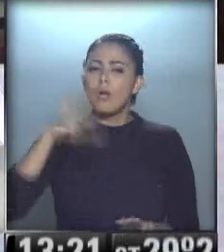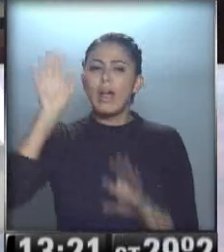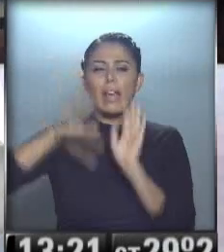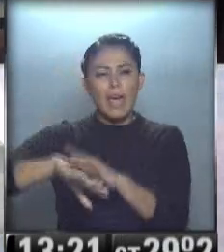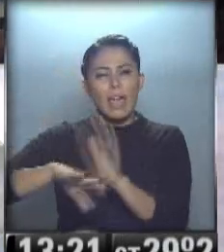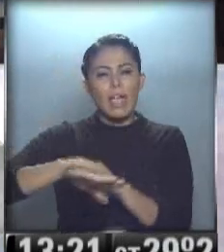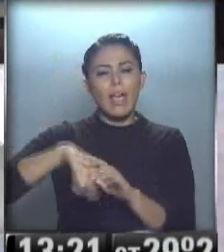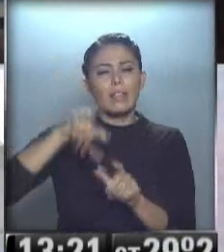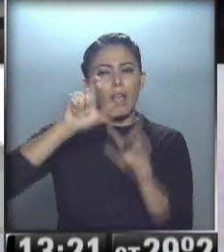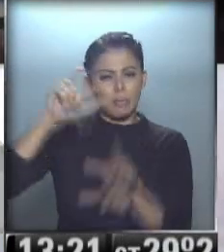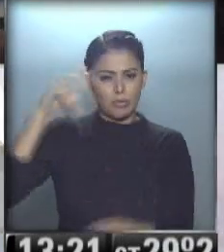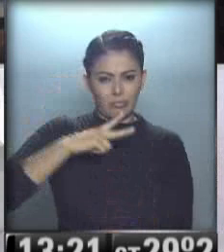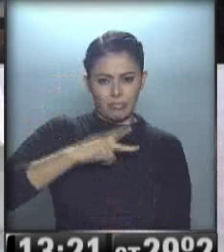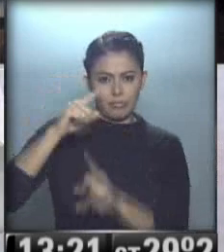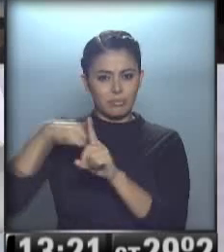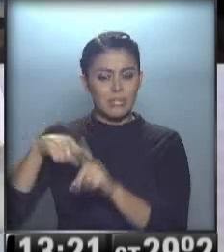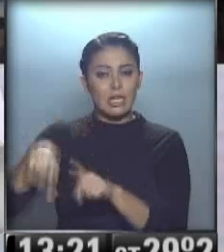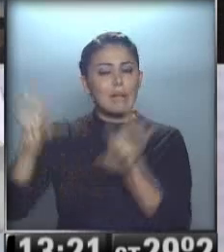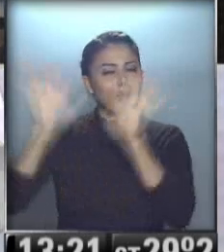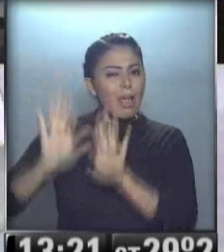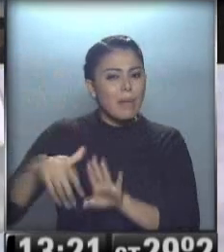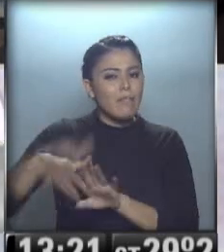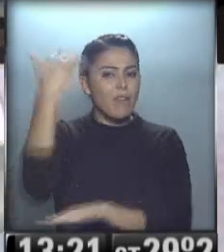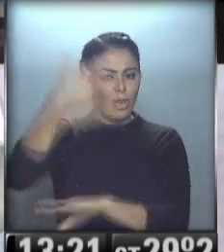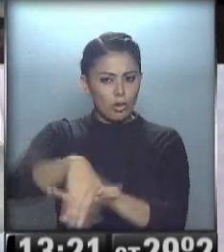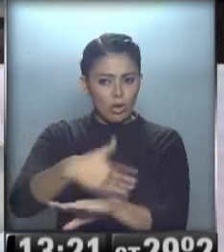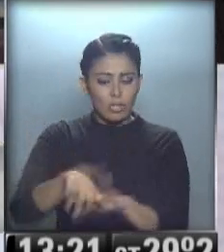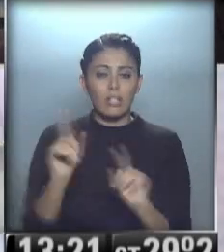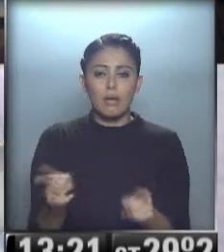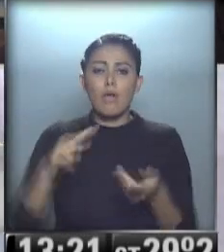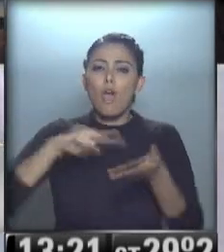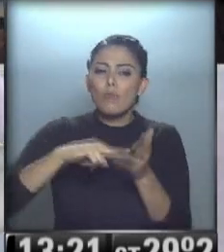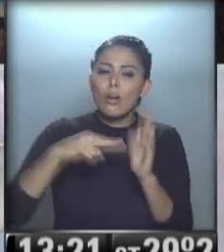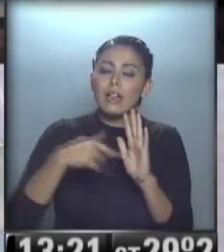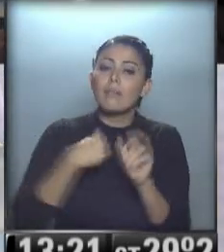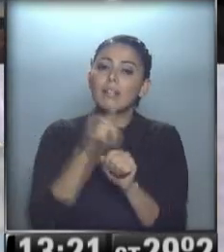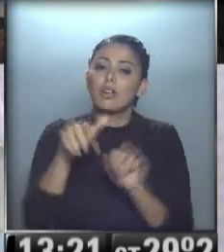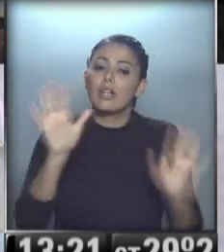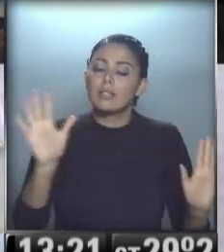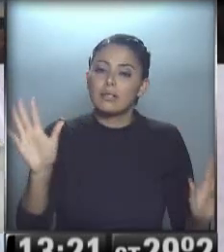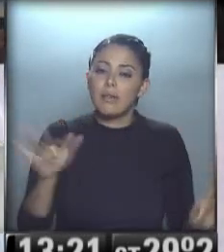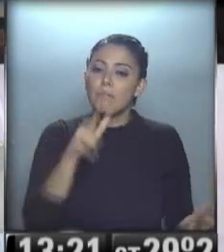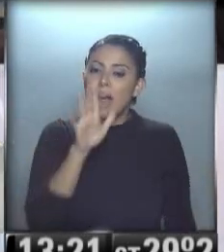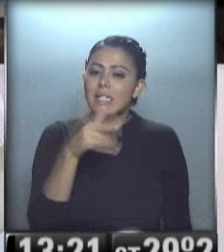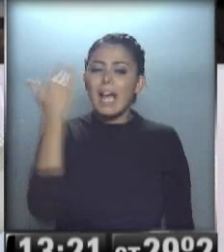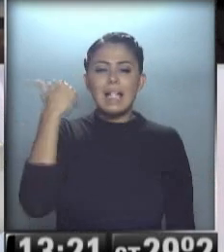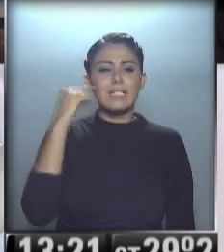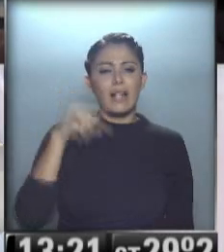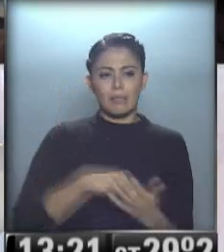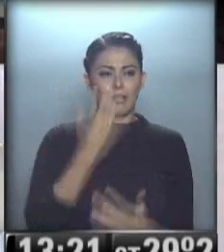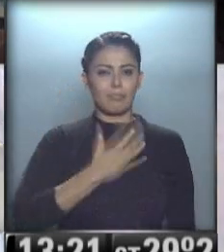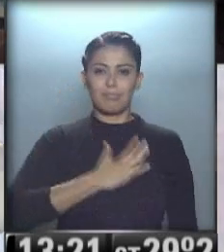las clases medias clases medias altas cortes de calles hay problemas con con ese tema Me parece que la calma que vimos ayer en